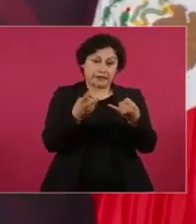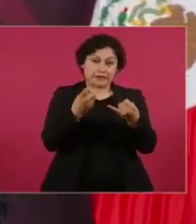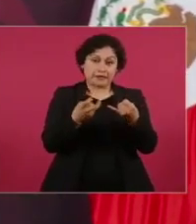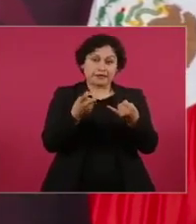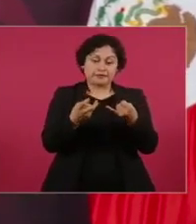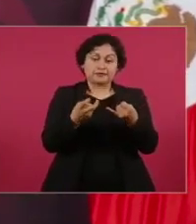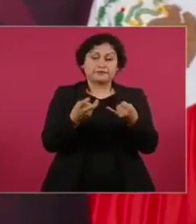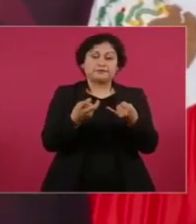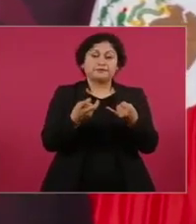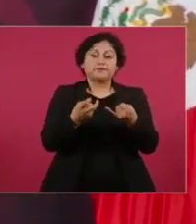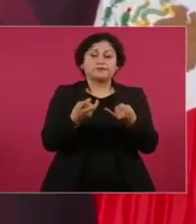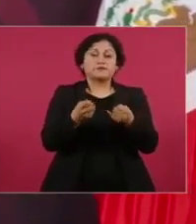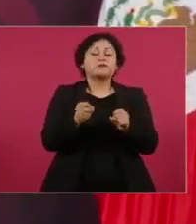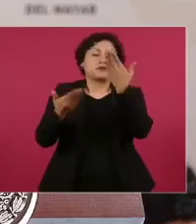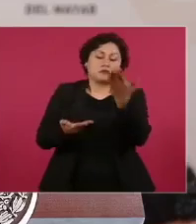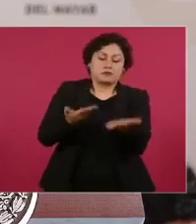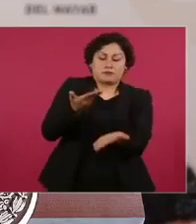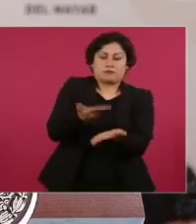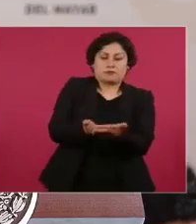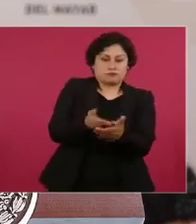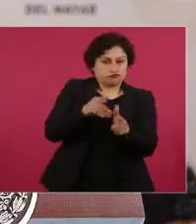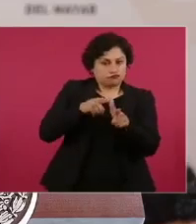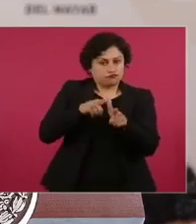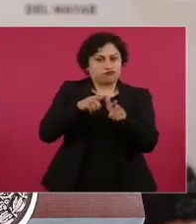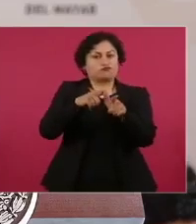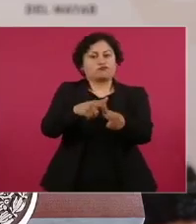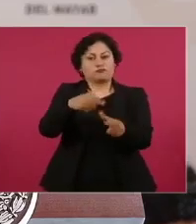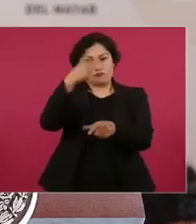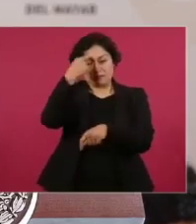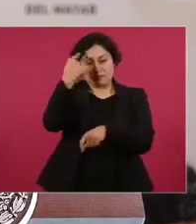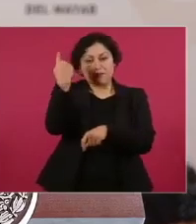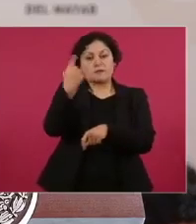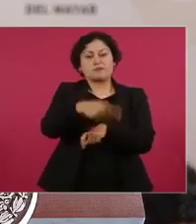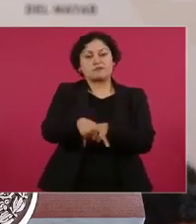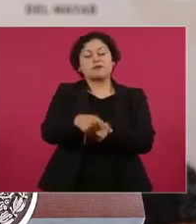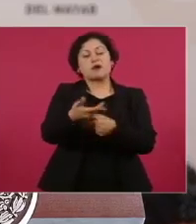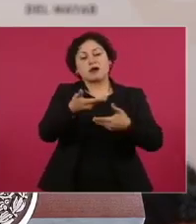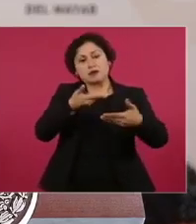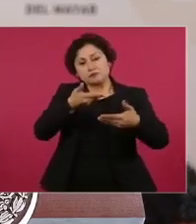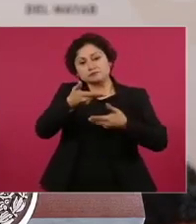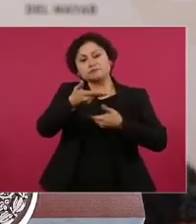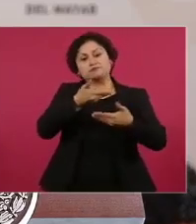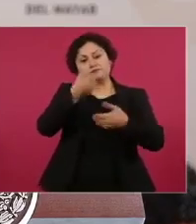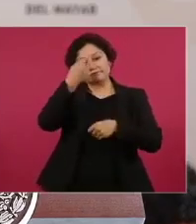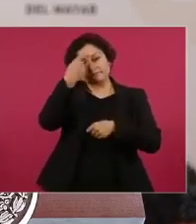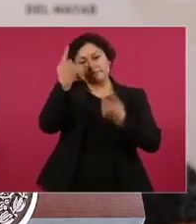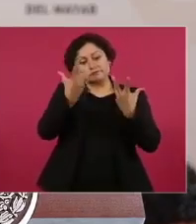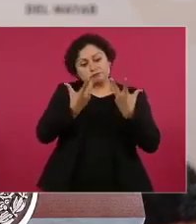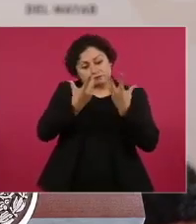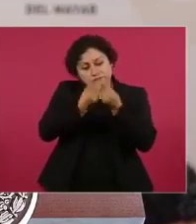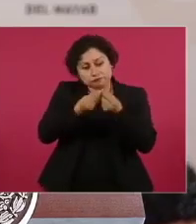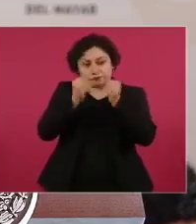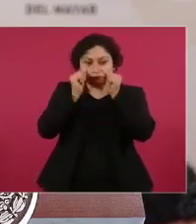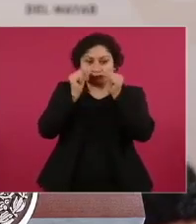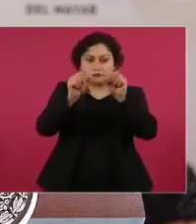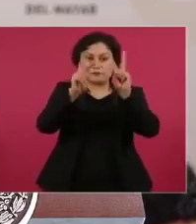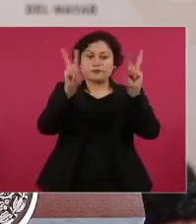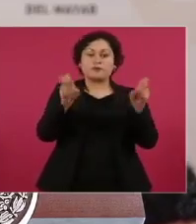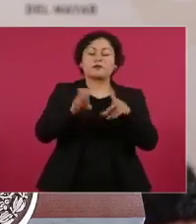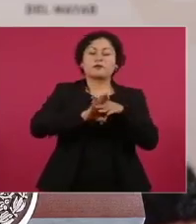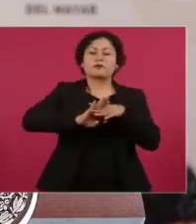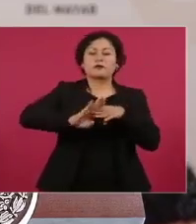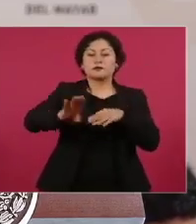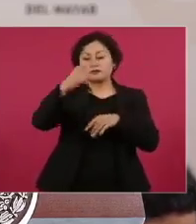en nuestra propuesta para la cooperación, para enfrentar el problema migratorio,